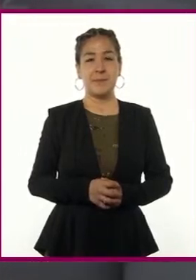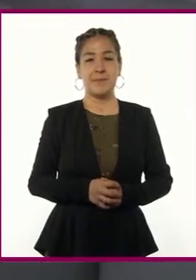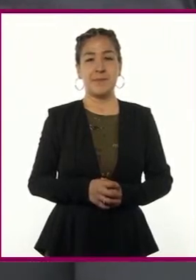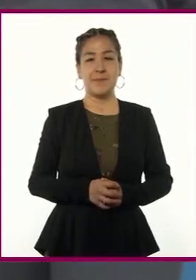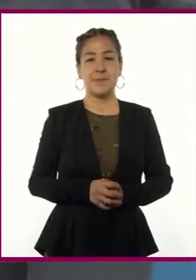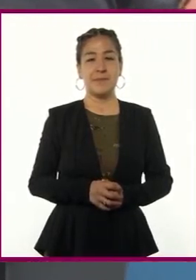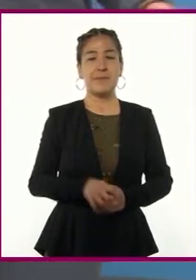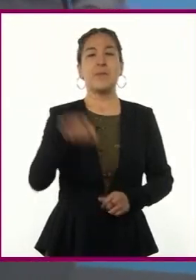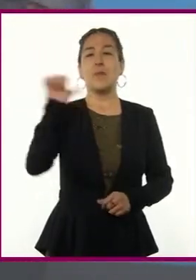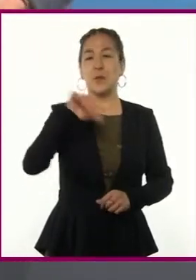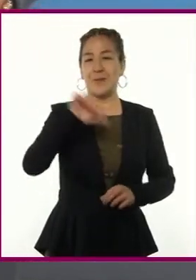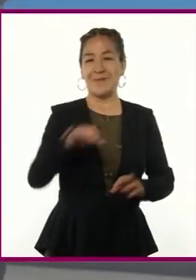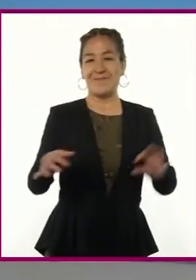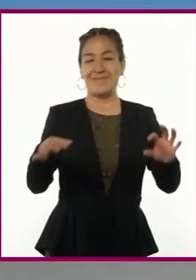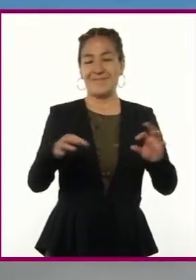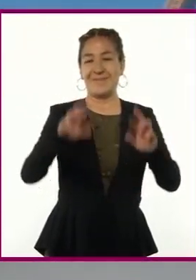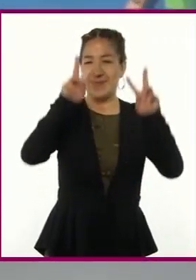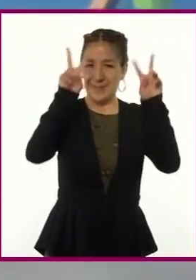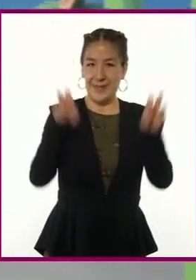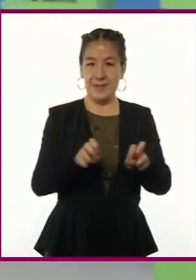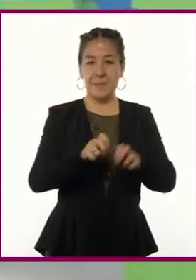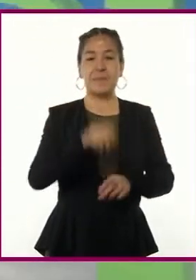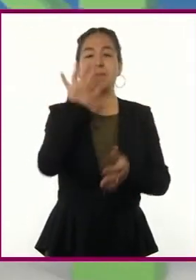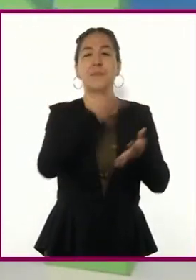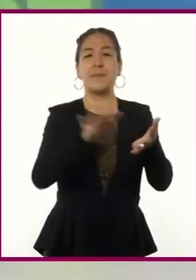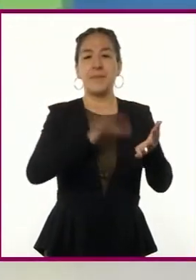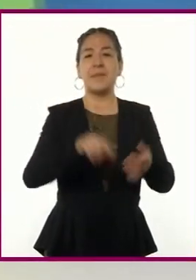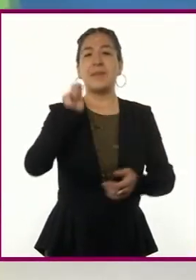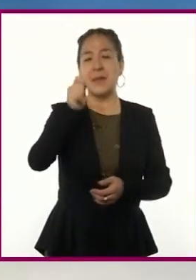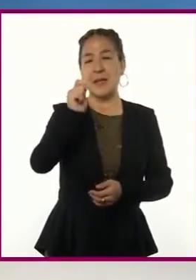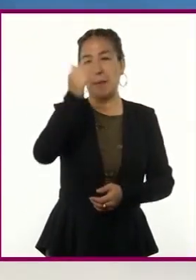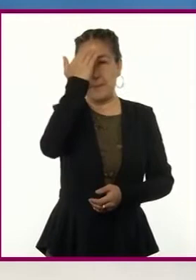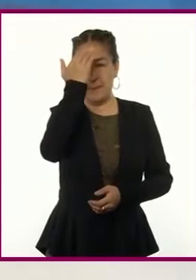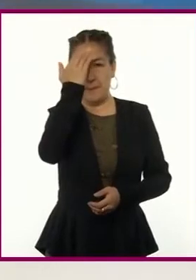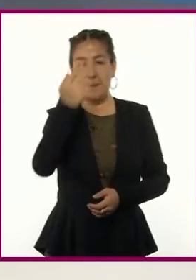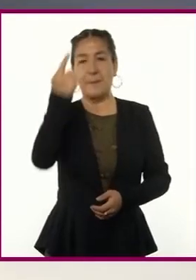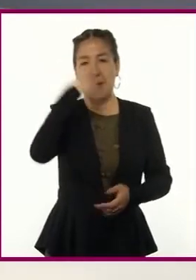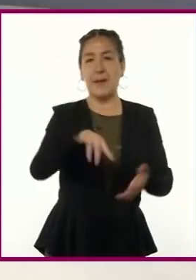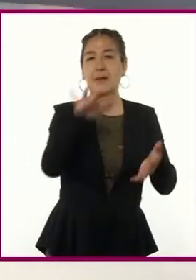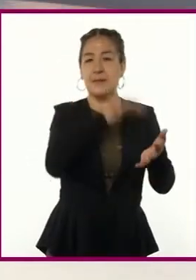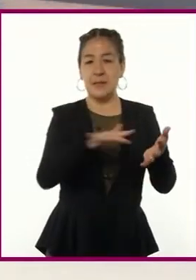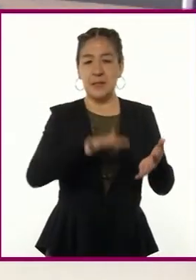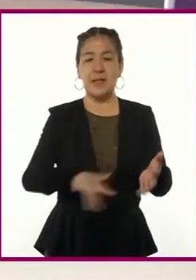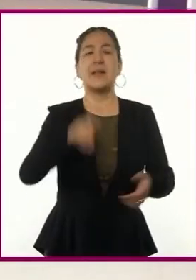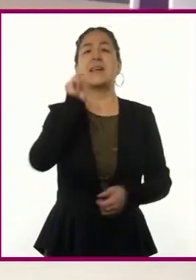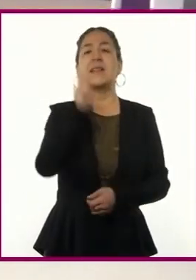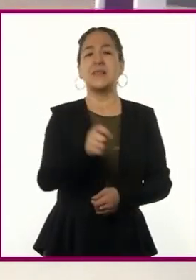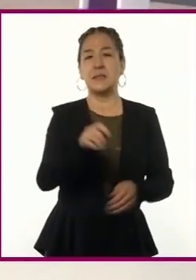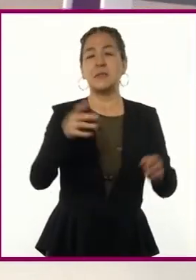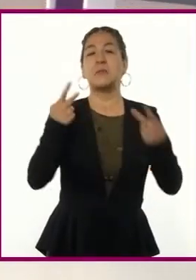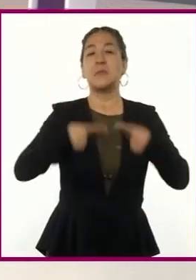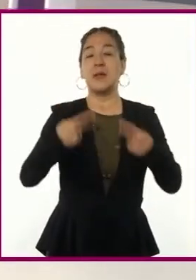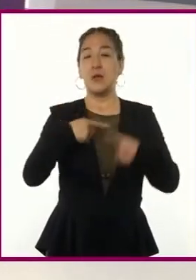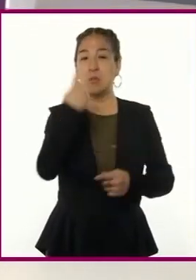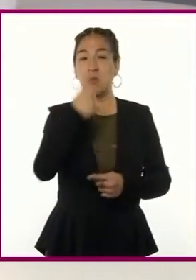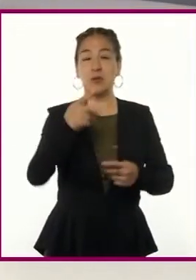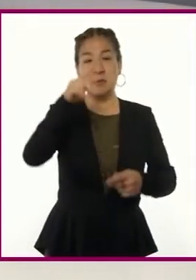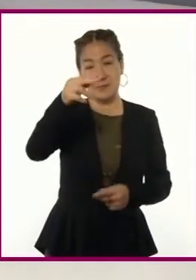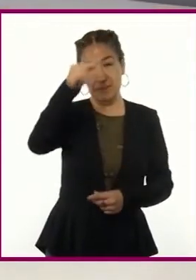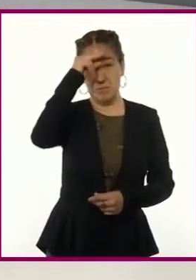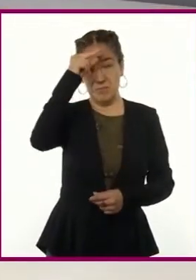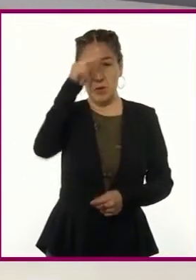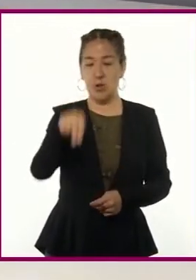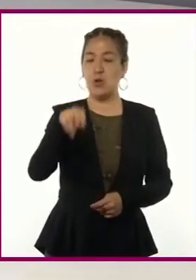Relacionado con el tema de hoy, en nuestra sección Leer para conocer, haremos referencia a dos intelectuales novohispanos. Primero,